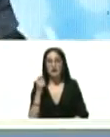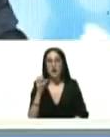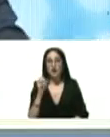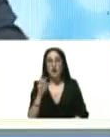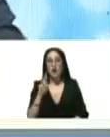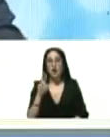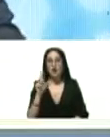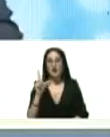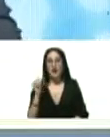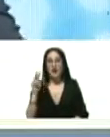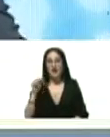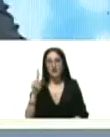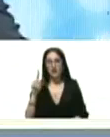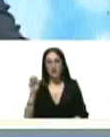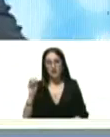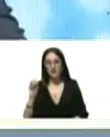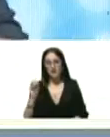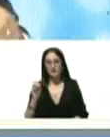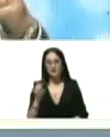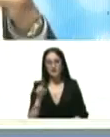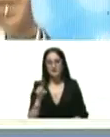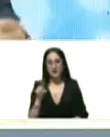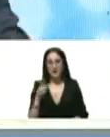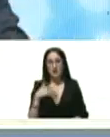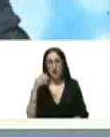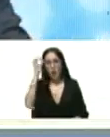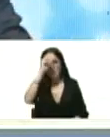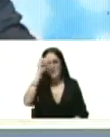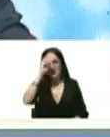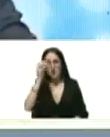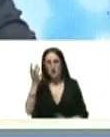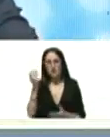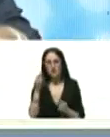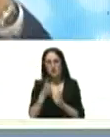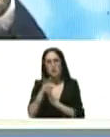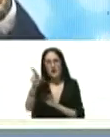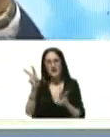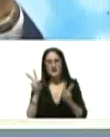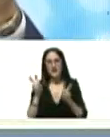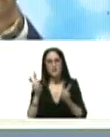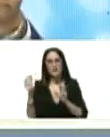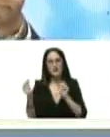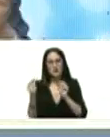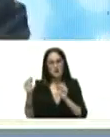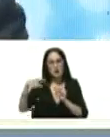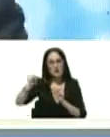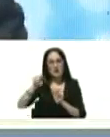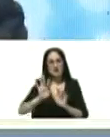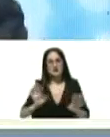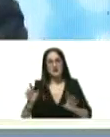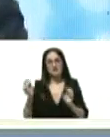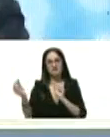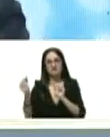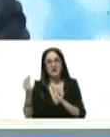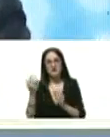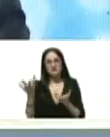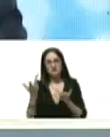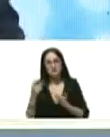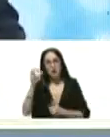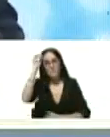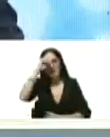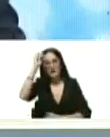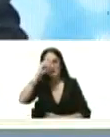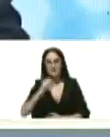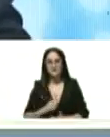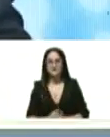Orlando Camacho. Quisiera una opinión sobre este tema que ustedes han debatido tanto también. Pero